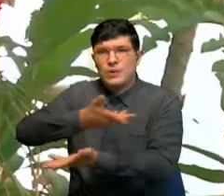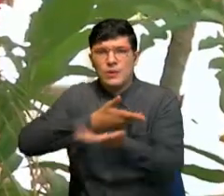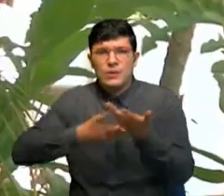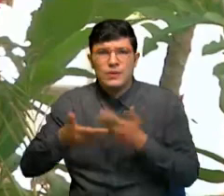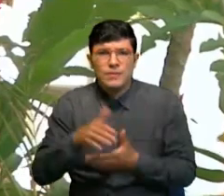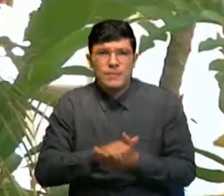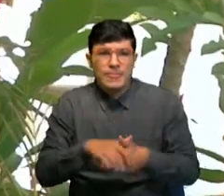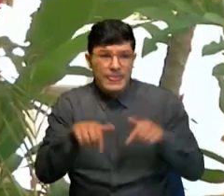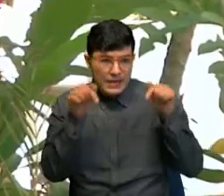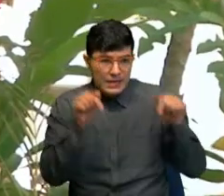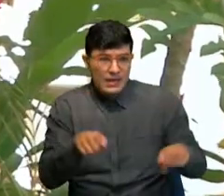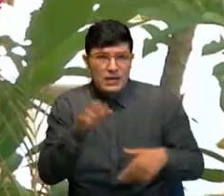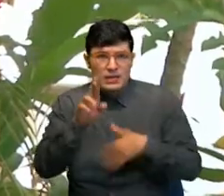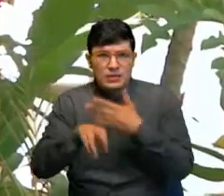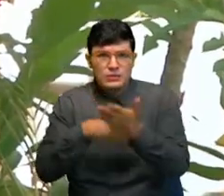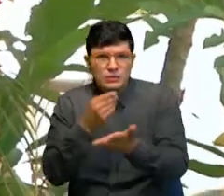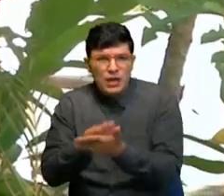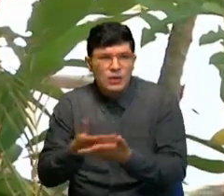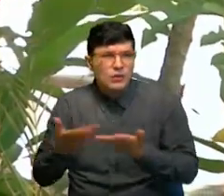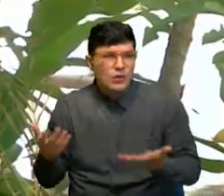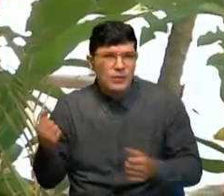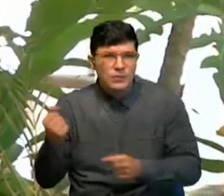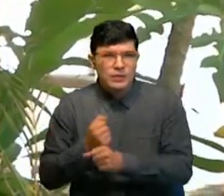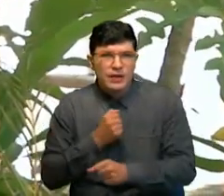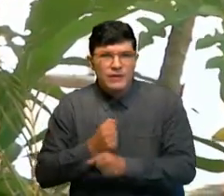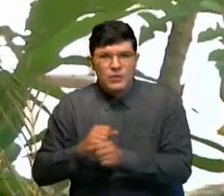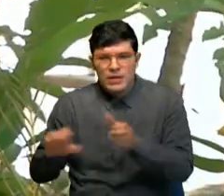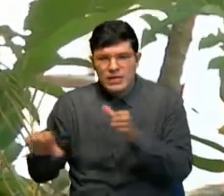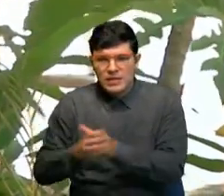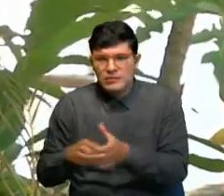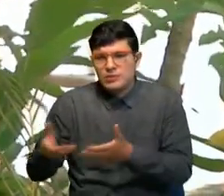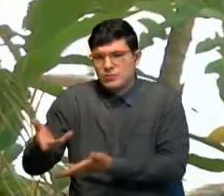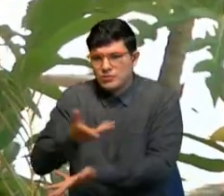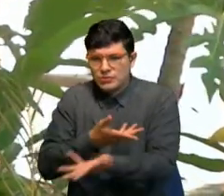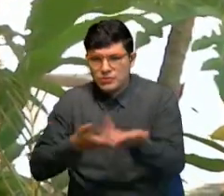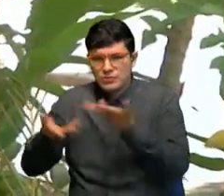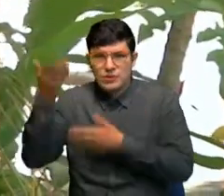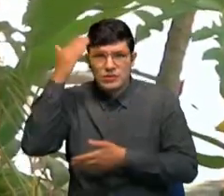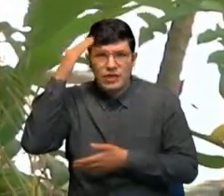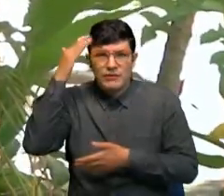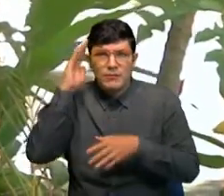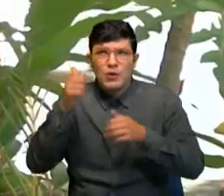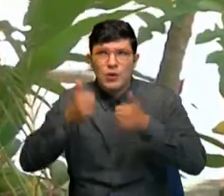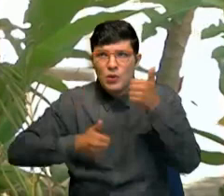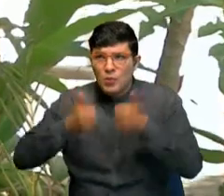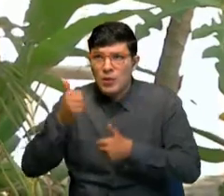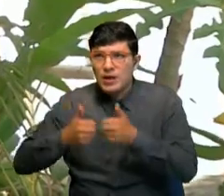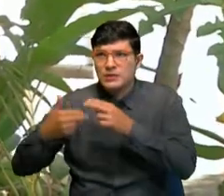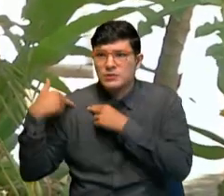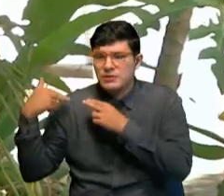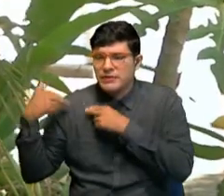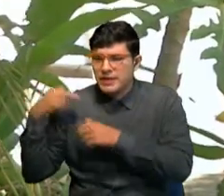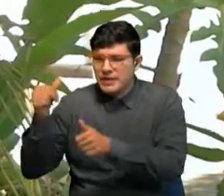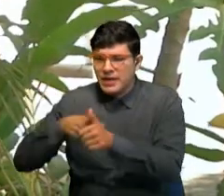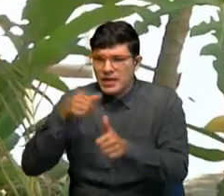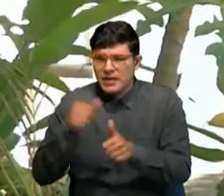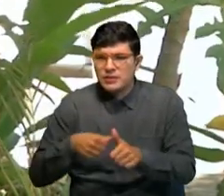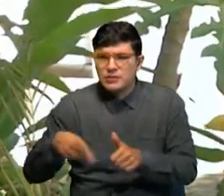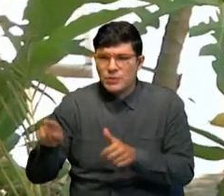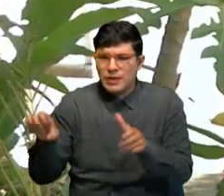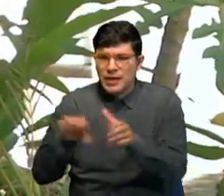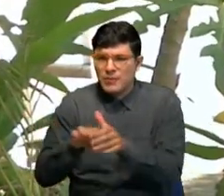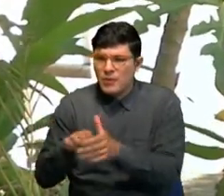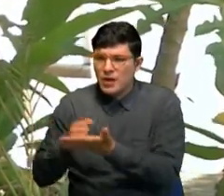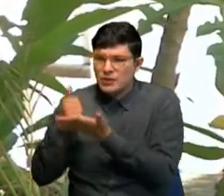y es el resultado de un trabajo en equipo donde sabemos cuál es las funciones de cada uno un equipo que está encargado de ayudarse